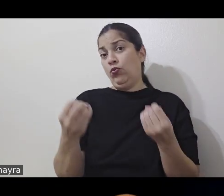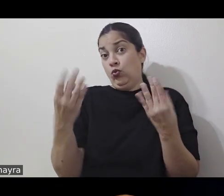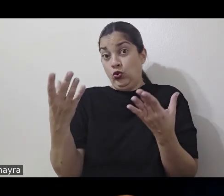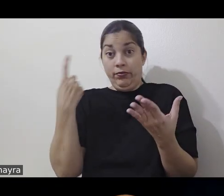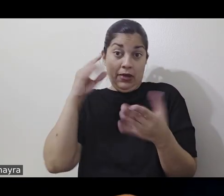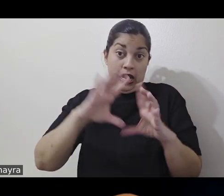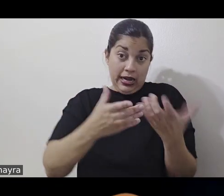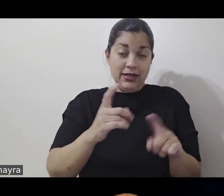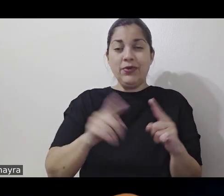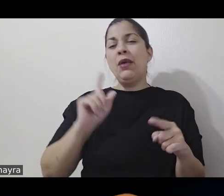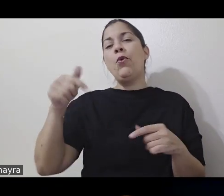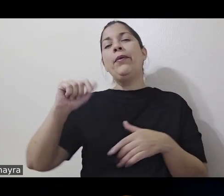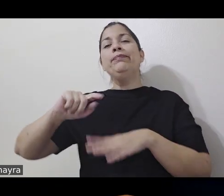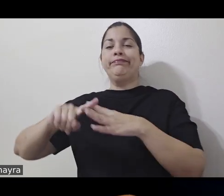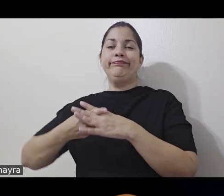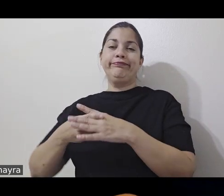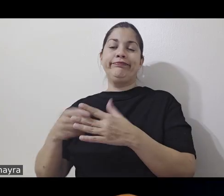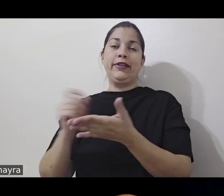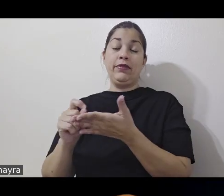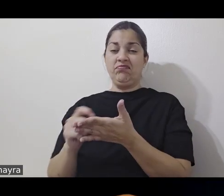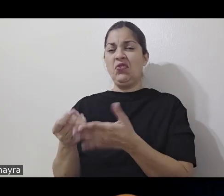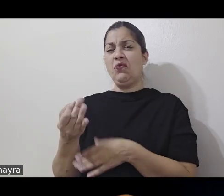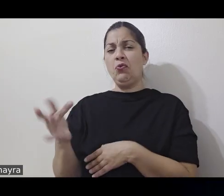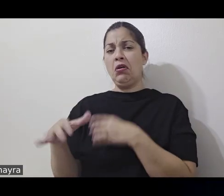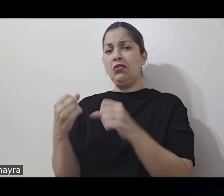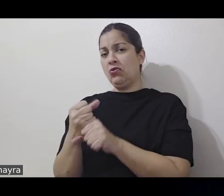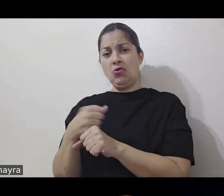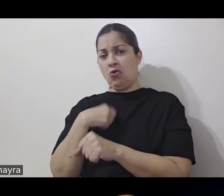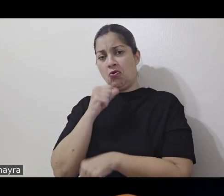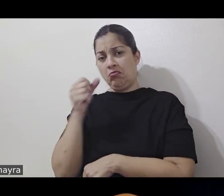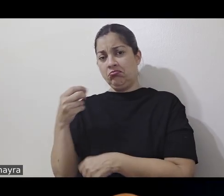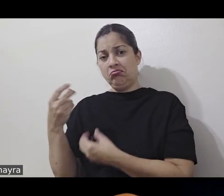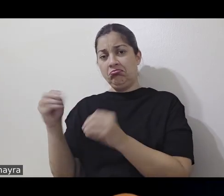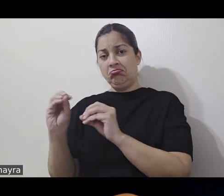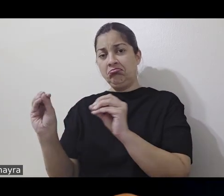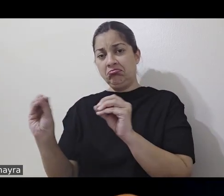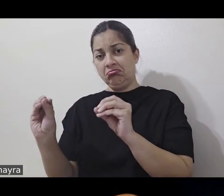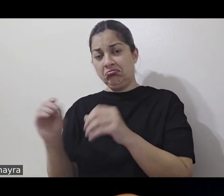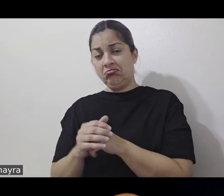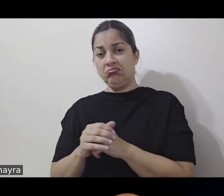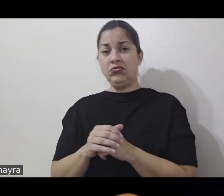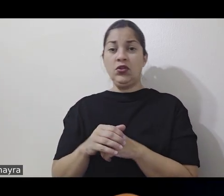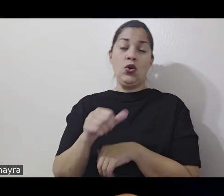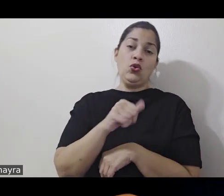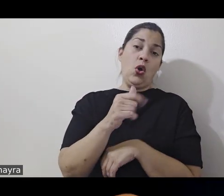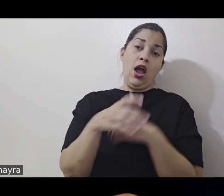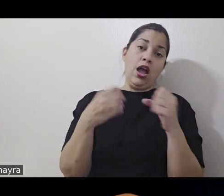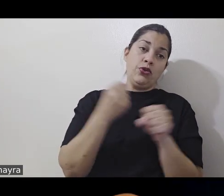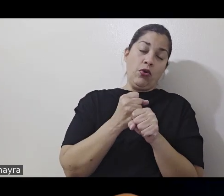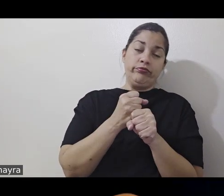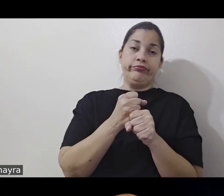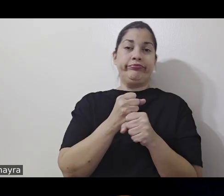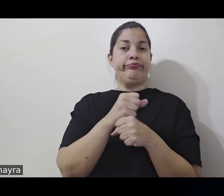empecé de nuevo a escribir. Así que hubo unos años que no publiqué, y otros años publiqué 1, otro año publiqué 0, otro año publiqué a lo mejor